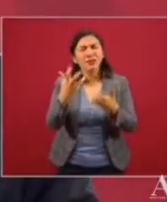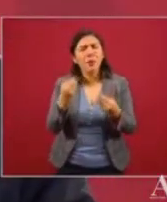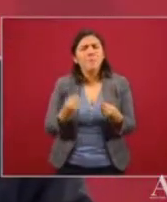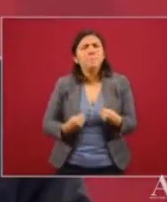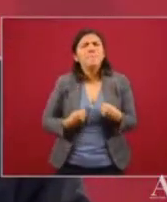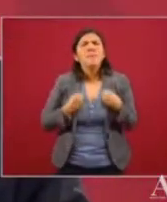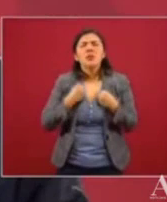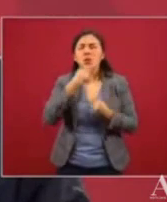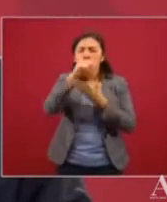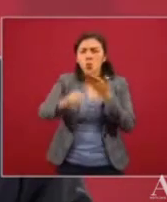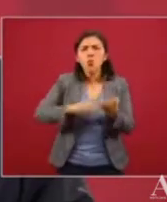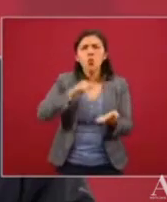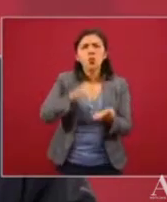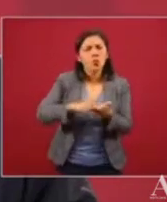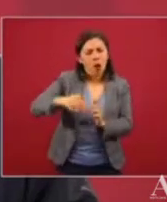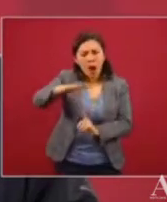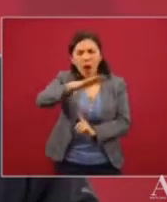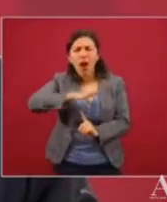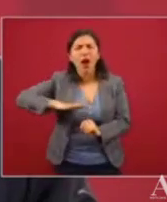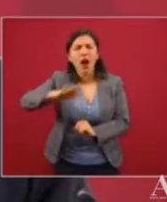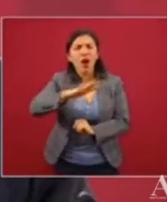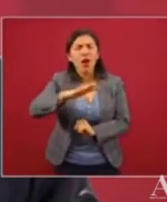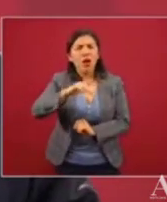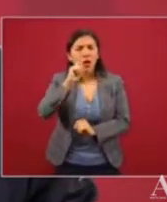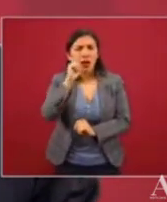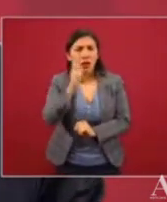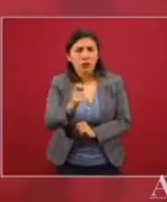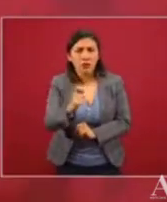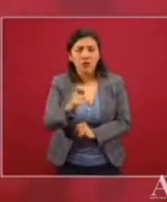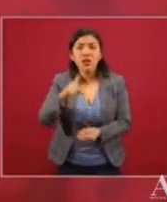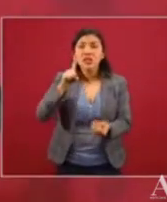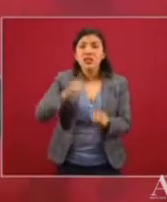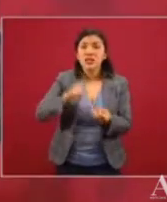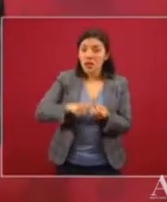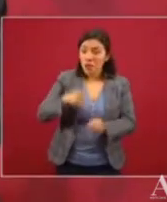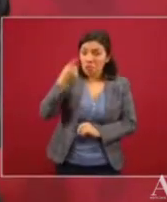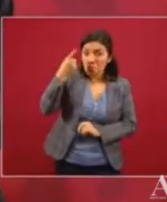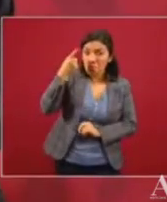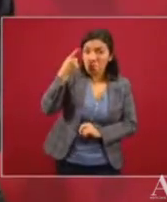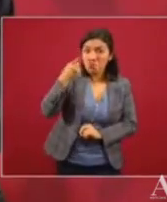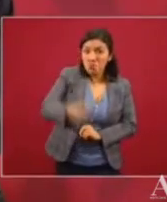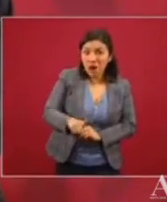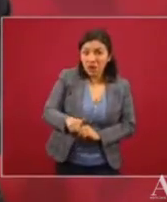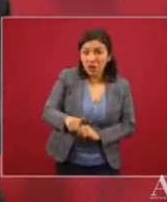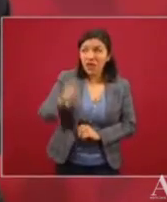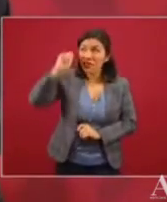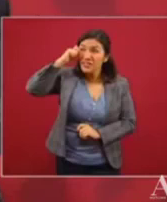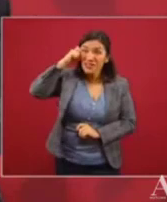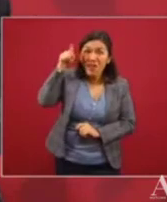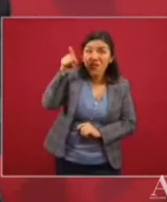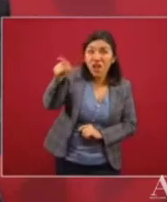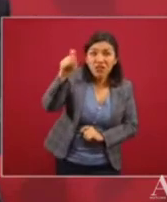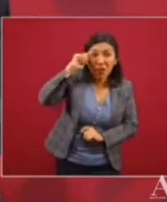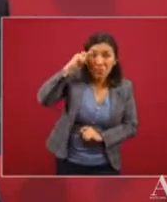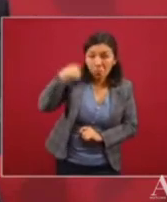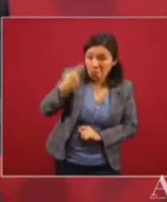dónde no me gobierne mi sirvienta